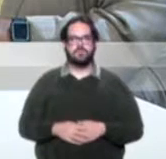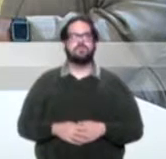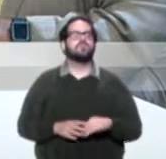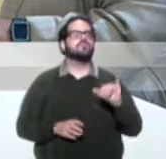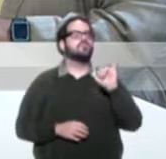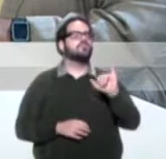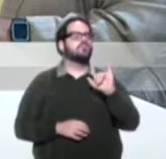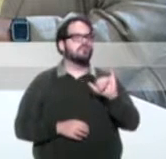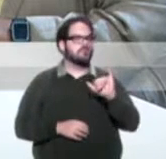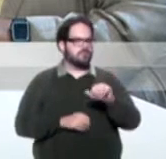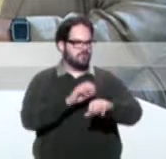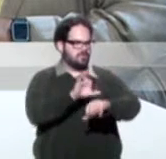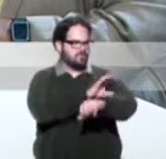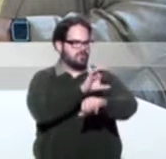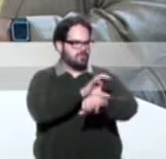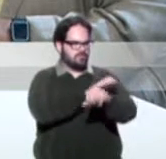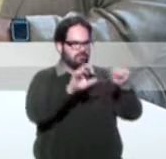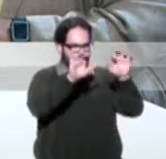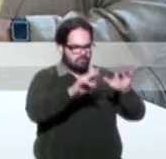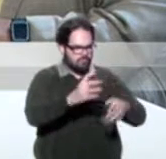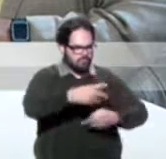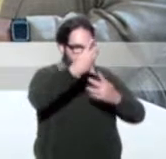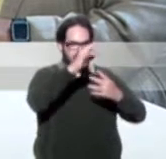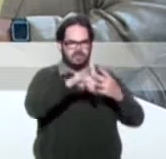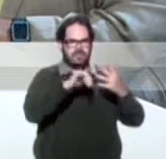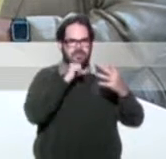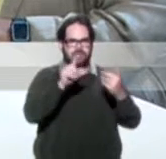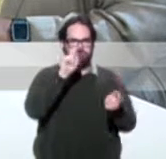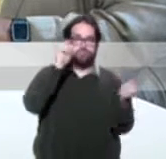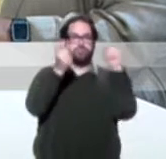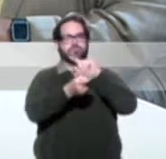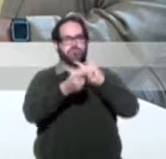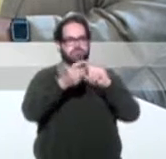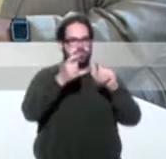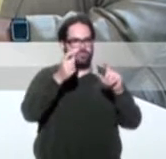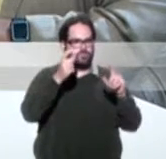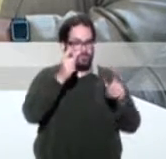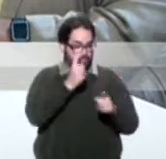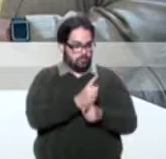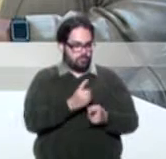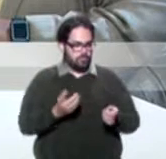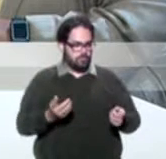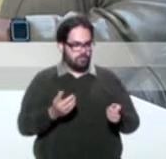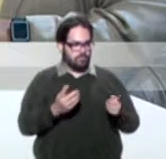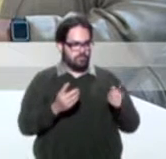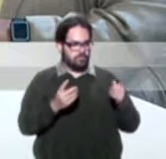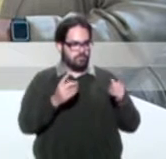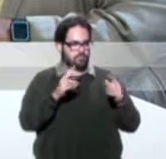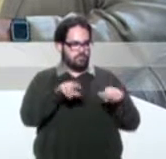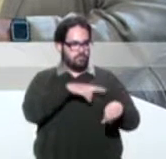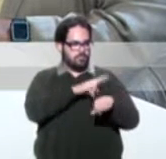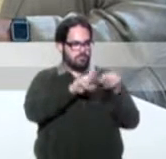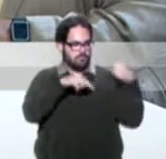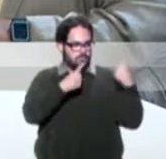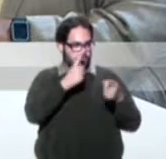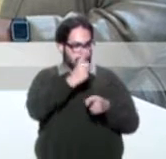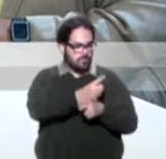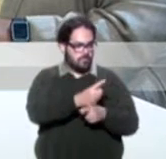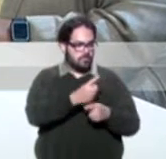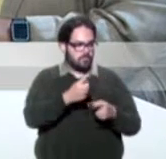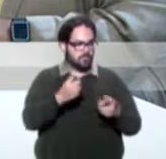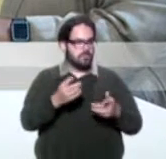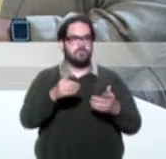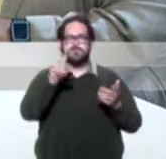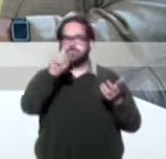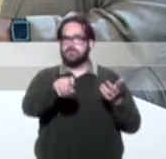electrónica, ¿no hay ningún cambio drástico más allá de que precisamente se utilice los medios disponibles para esto? Es decir, que se